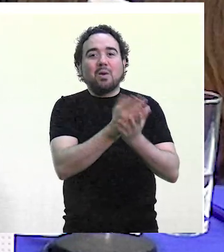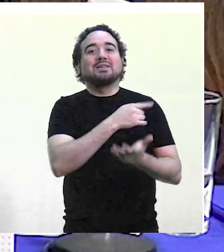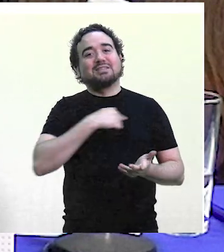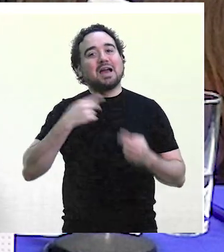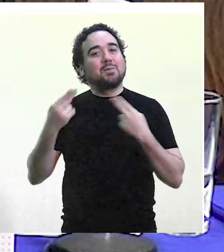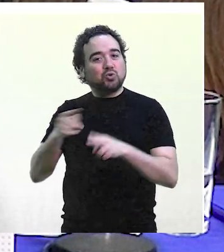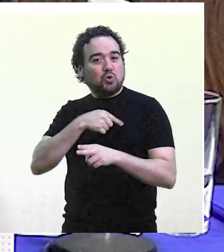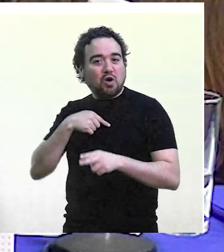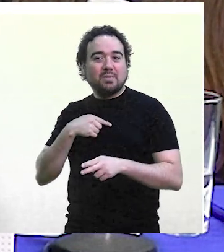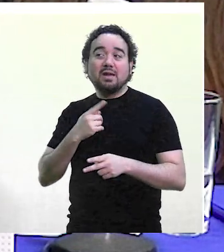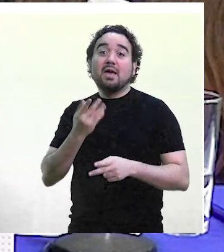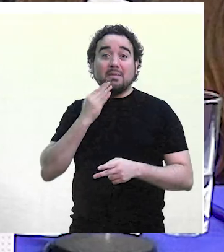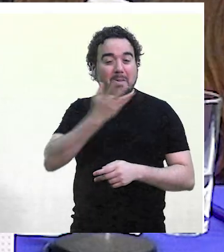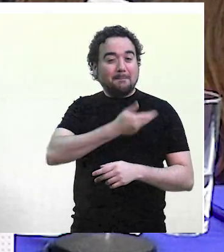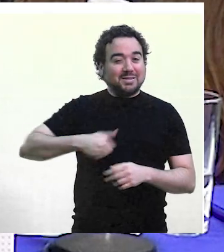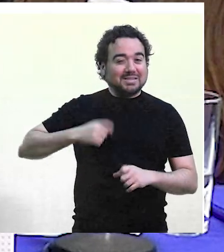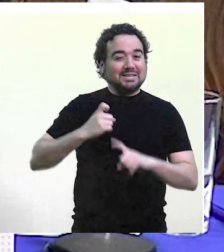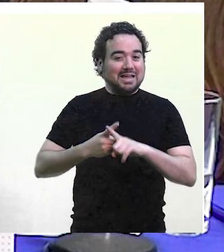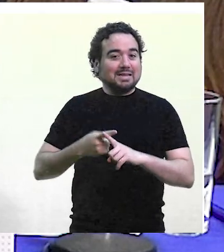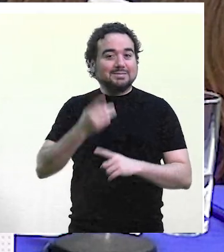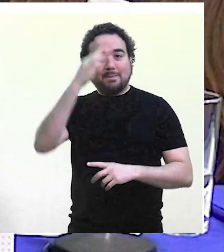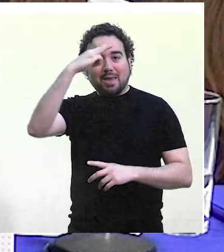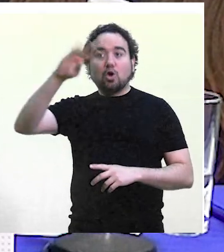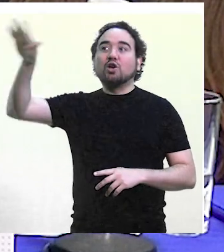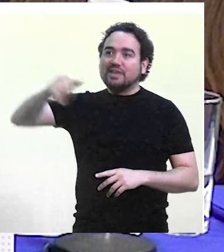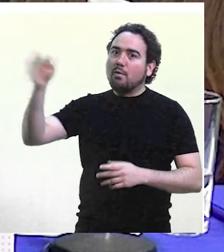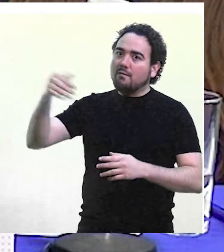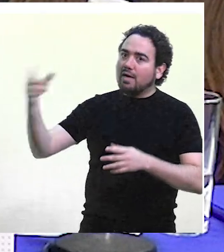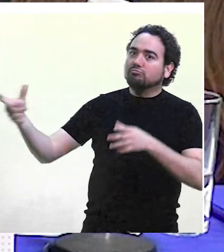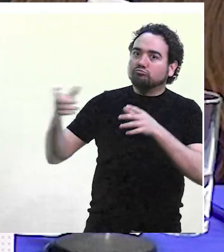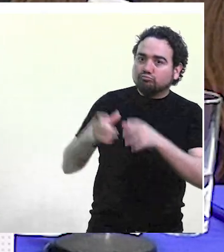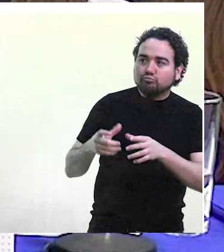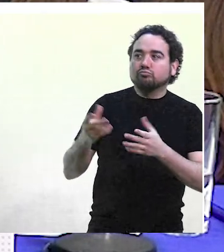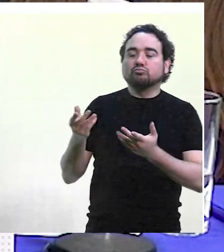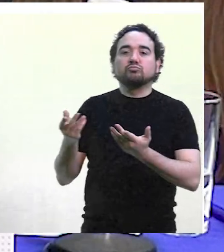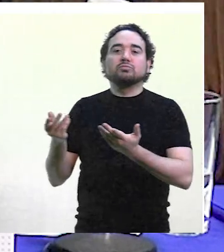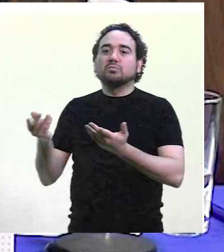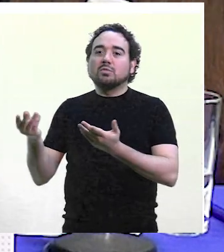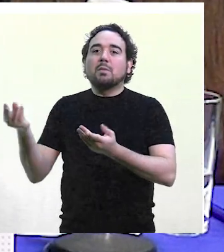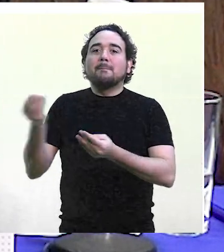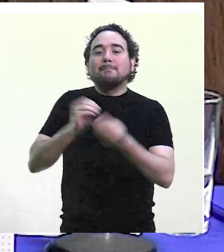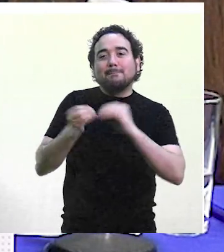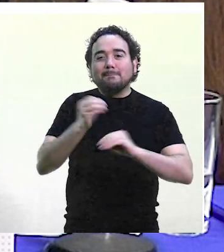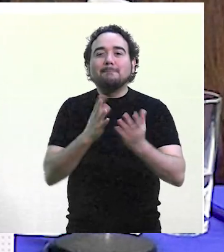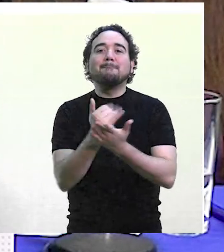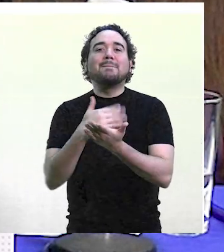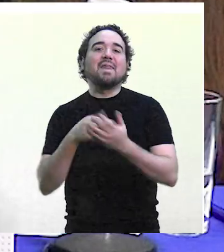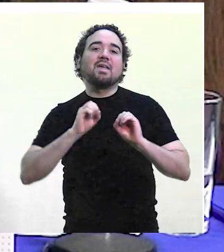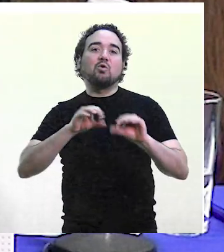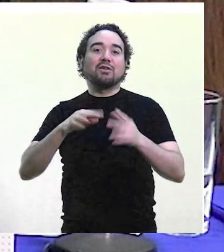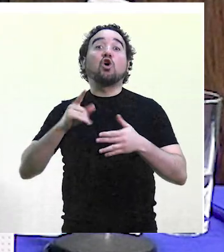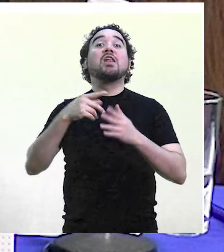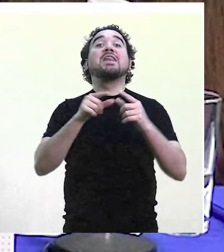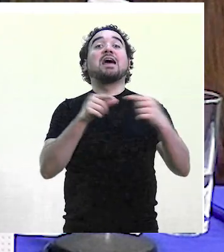fue la señora del billete de 5 lucas que escribió piececitos de niño. Claro, como que se reduce a Sí, eso. y además, claro, como no era bonita, no era